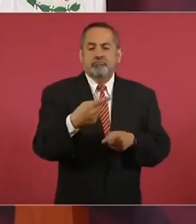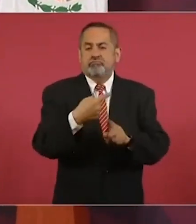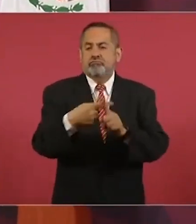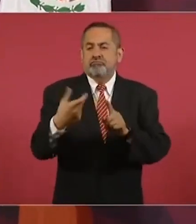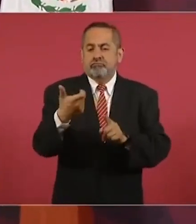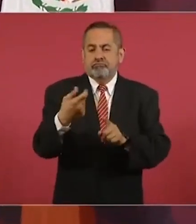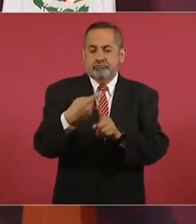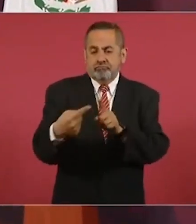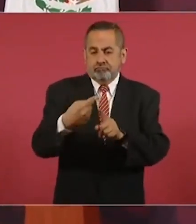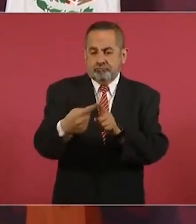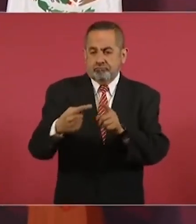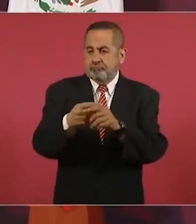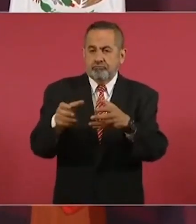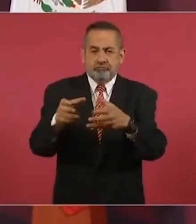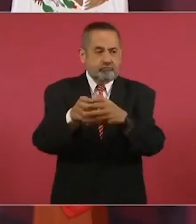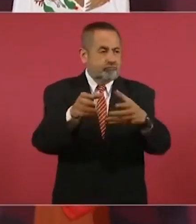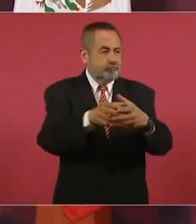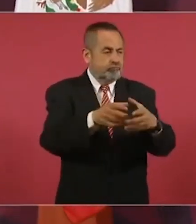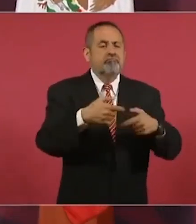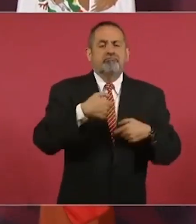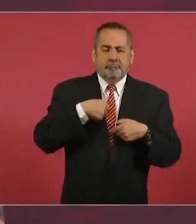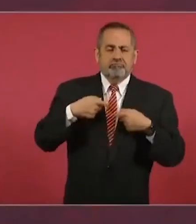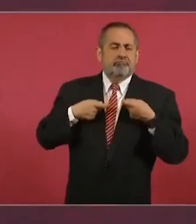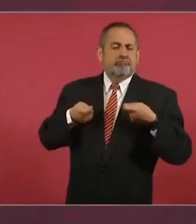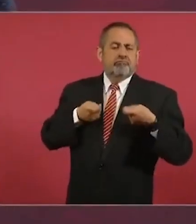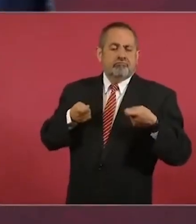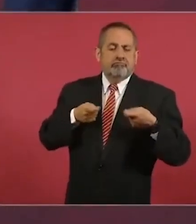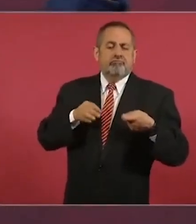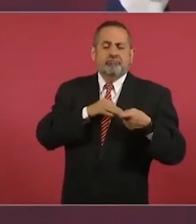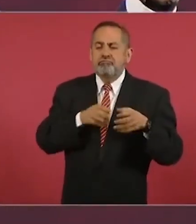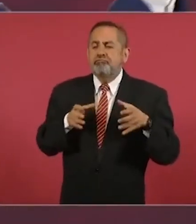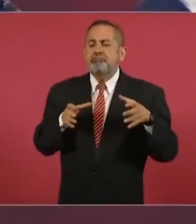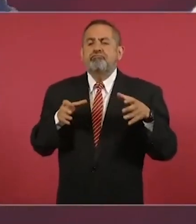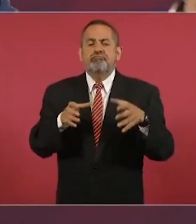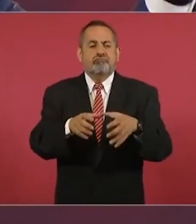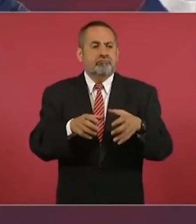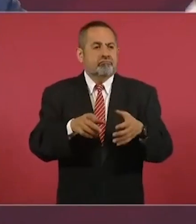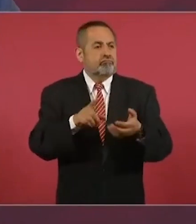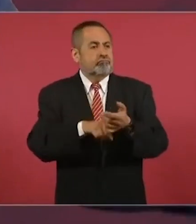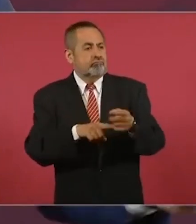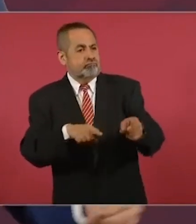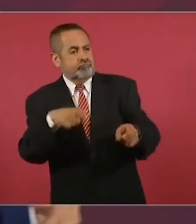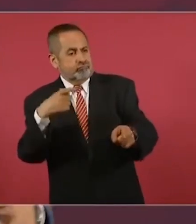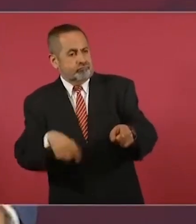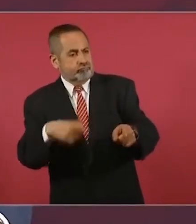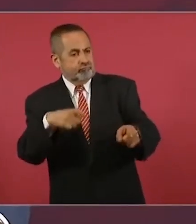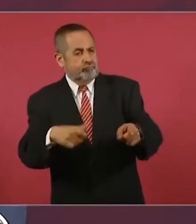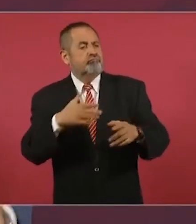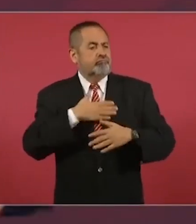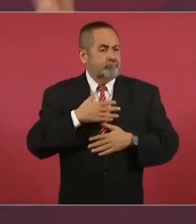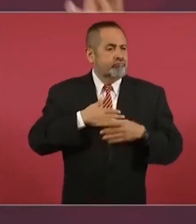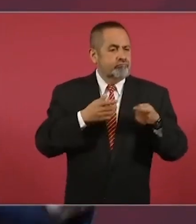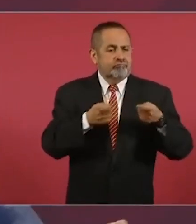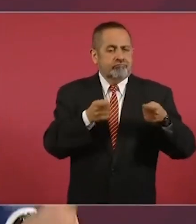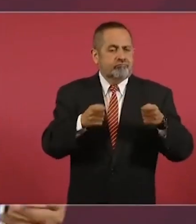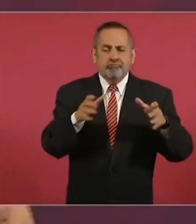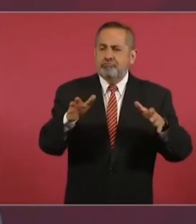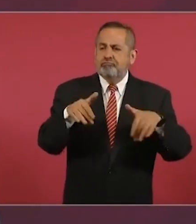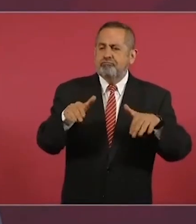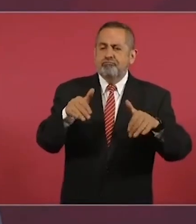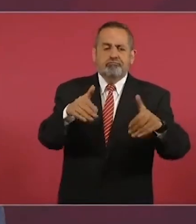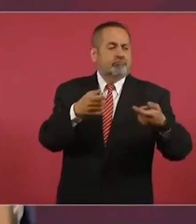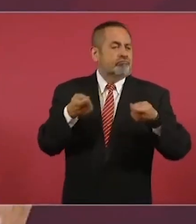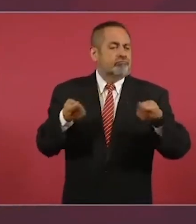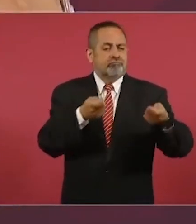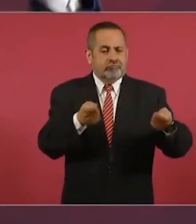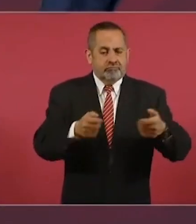La Cámara de Senadores prevé votar el próximo miércoles la otra terna que somete el presidente de la República a su consideración para designar a la ministra que